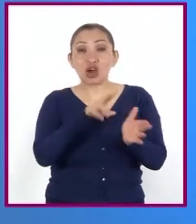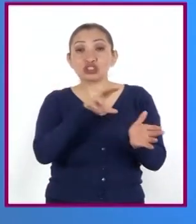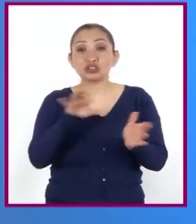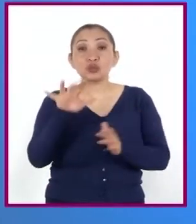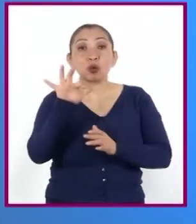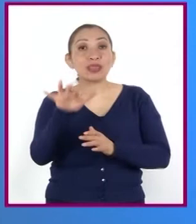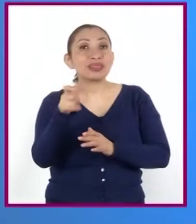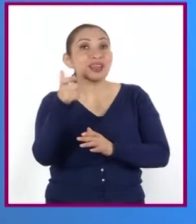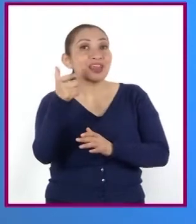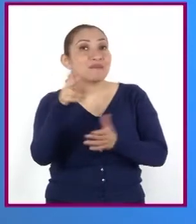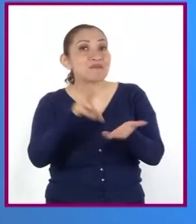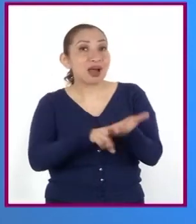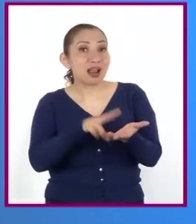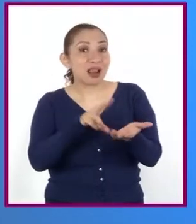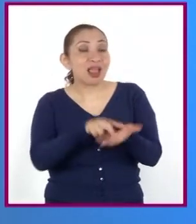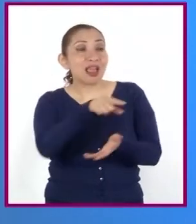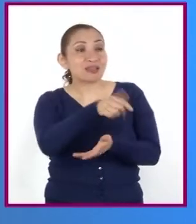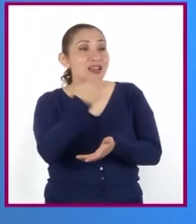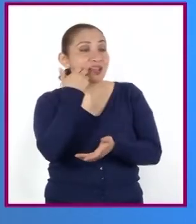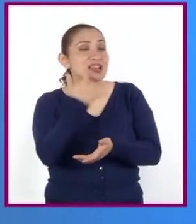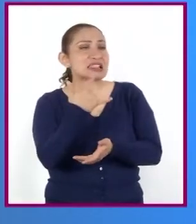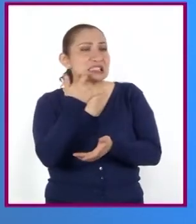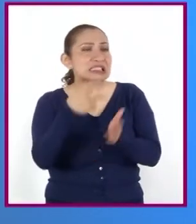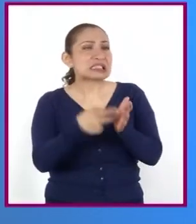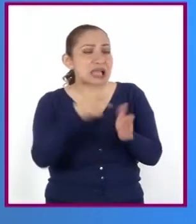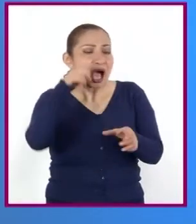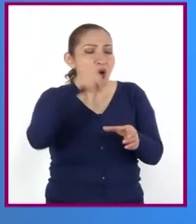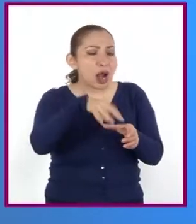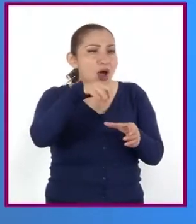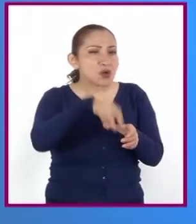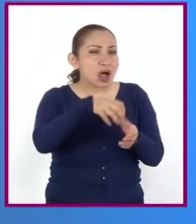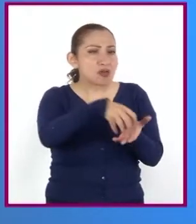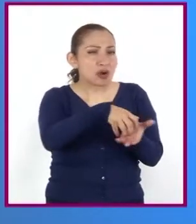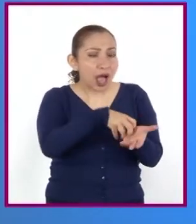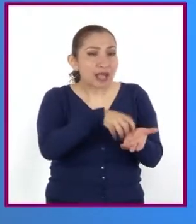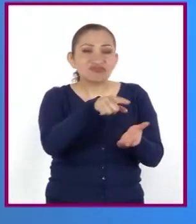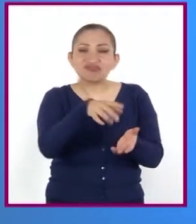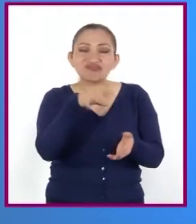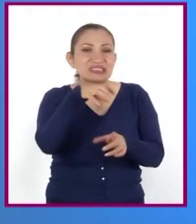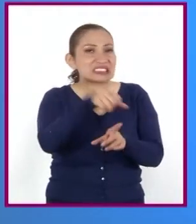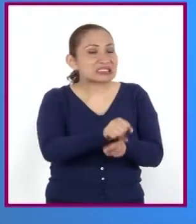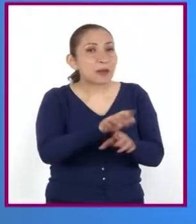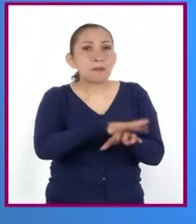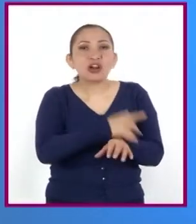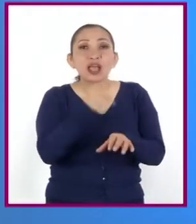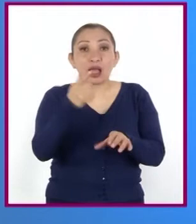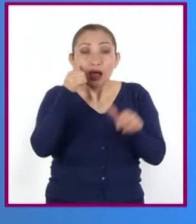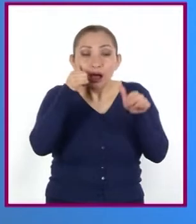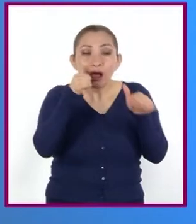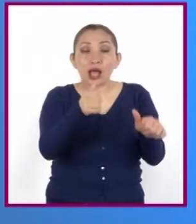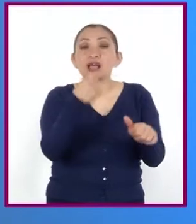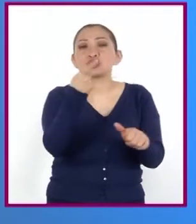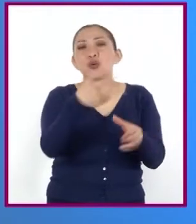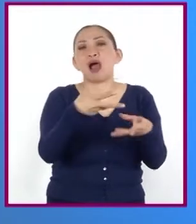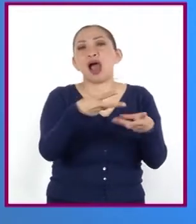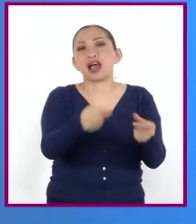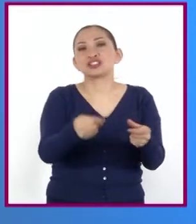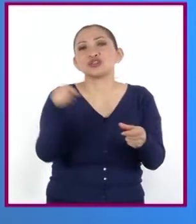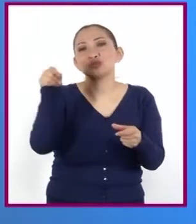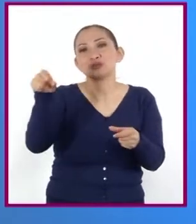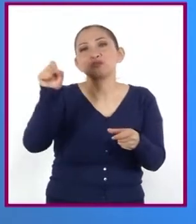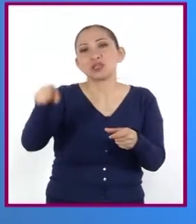pesos. Ella ha intentado varias veces ahorrar esa cantidad y no lo ha logrado porque no toma en cuenta sus gastos